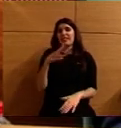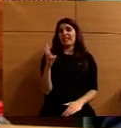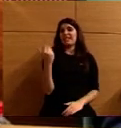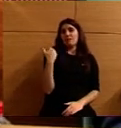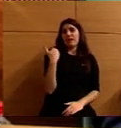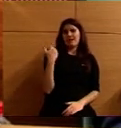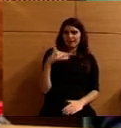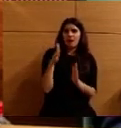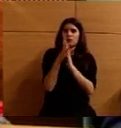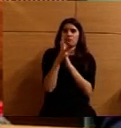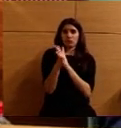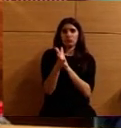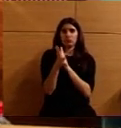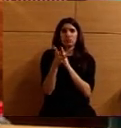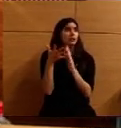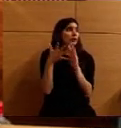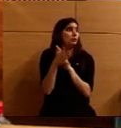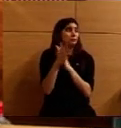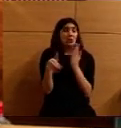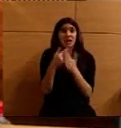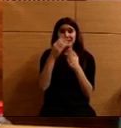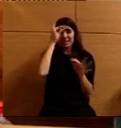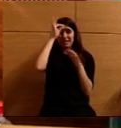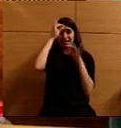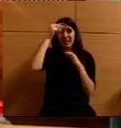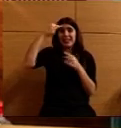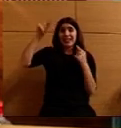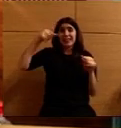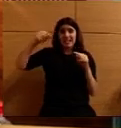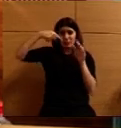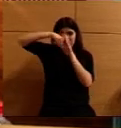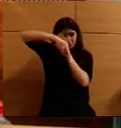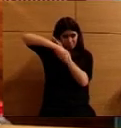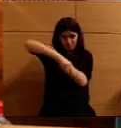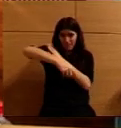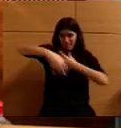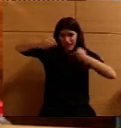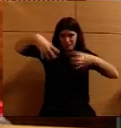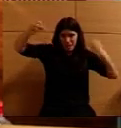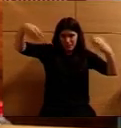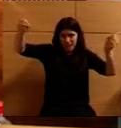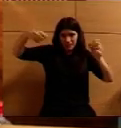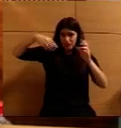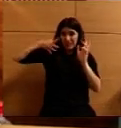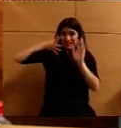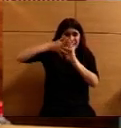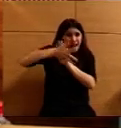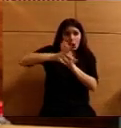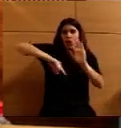3 semanas. Explicó hasta incluso más de lo que debería. Es decir, hizo una explicación